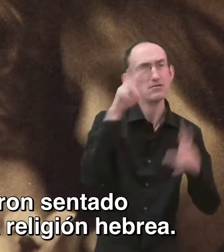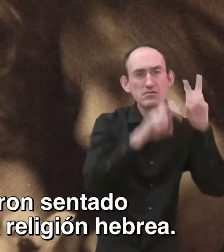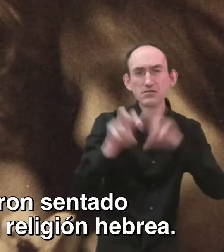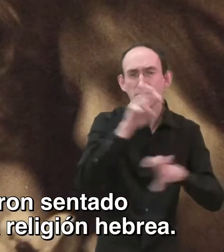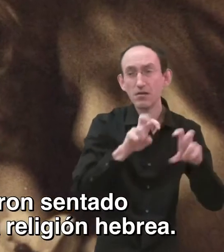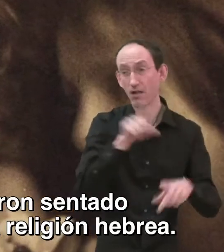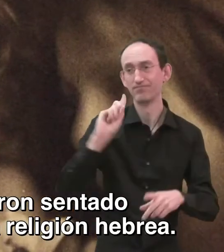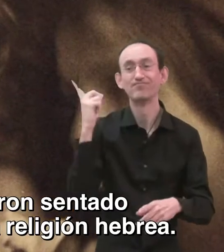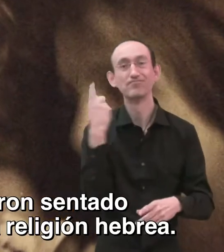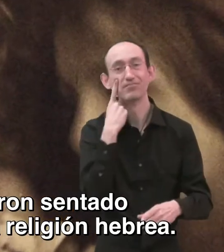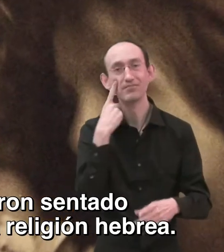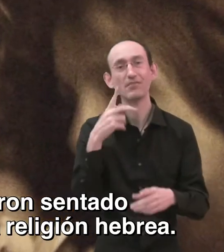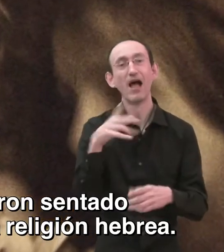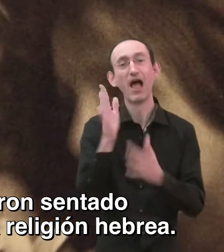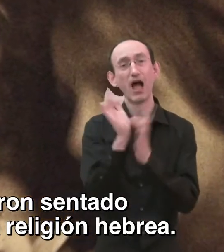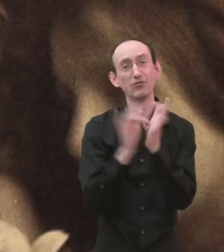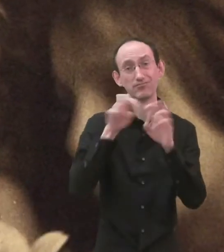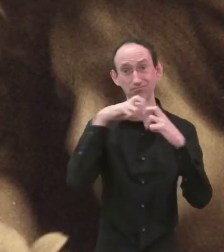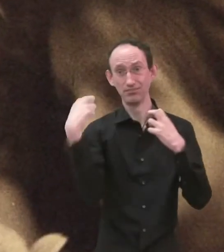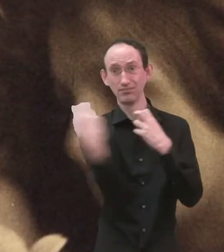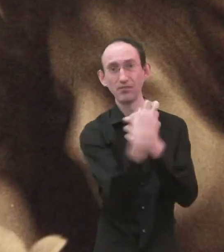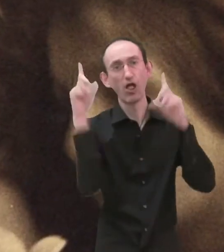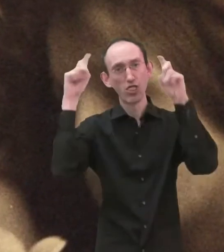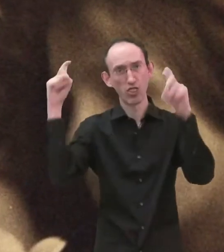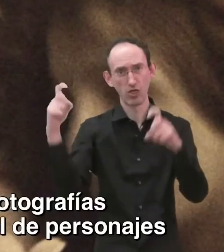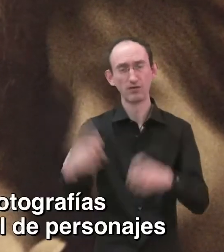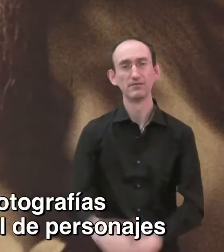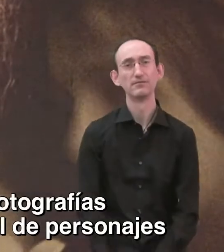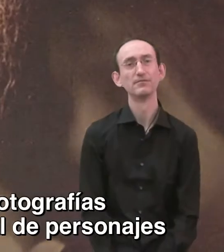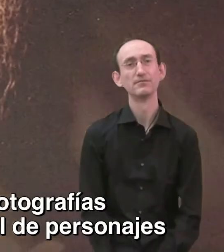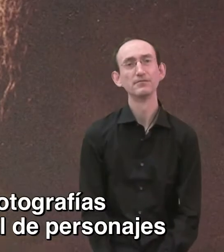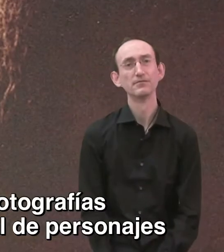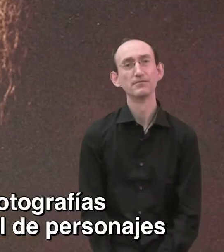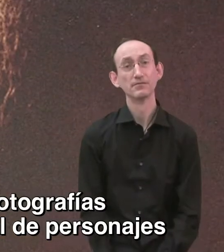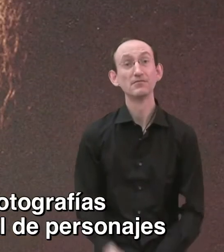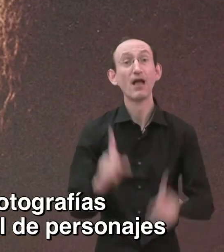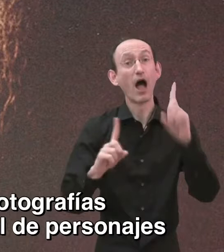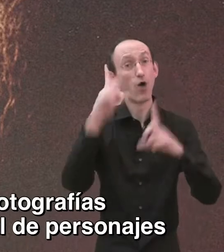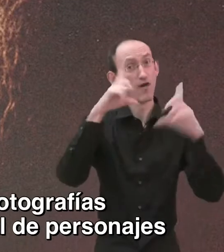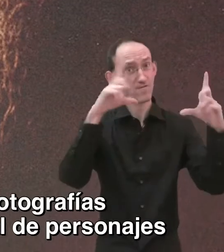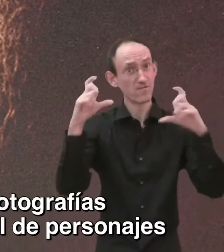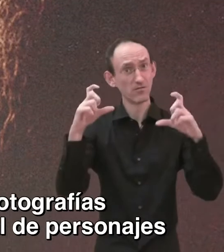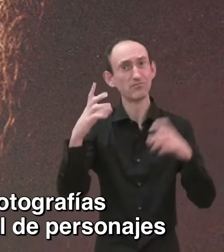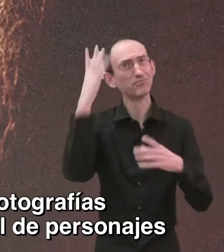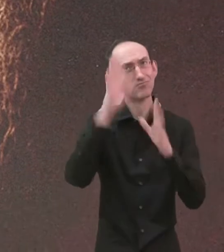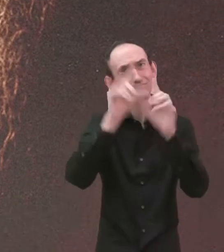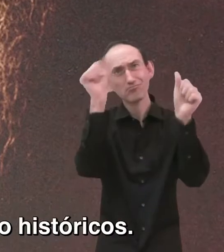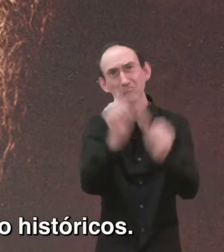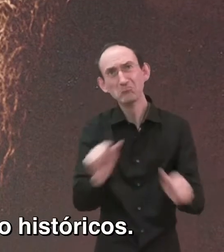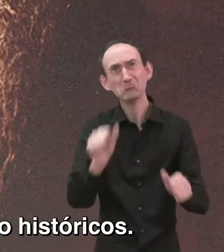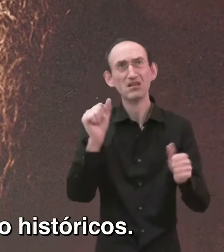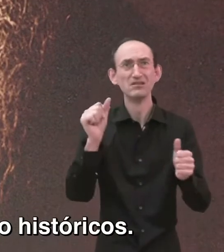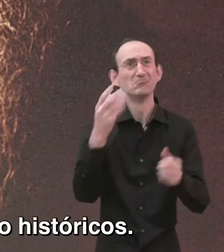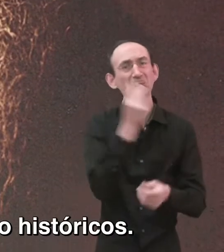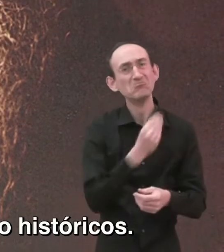lo hallaron sentado entre los doctores de la religión hebrea. Algunas de sus fotografías recrean la imagen ideal de personajes